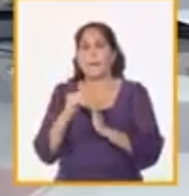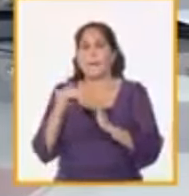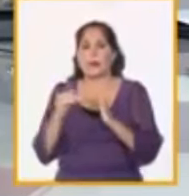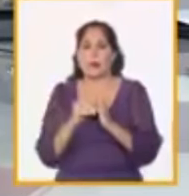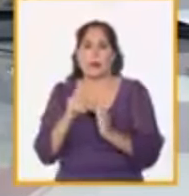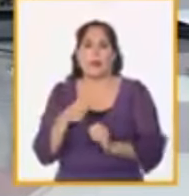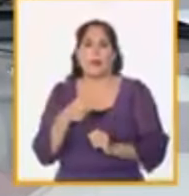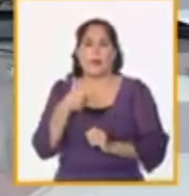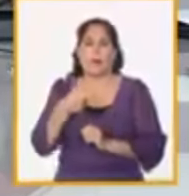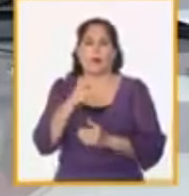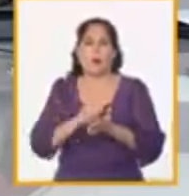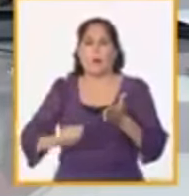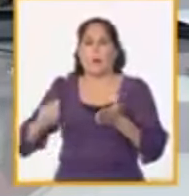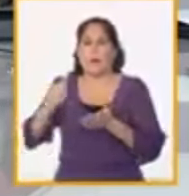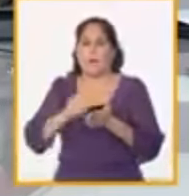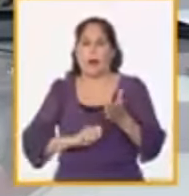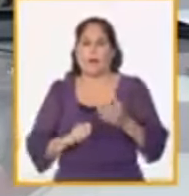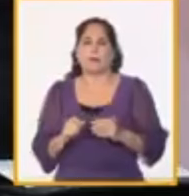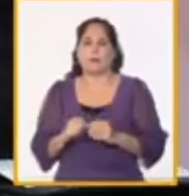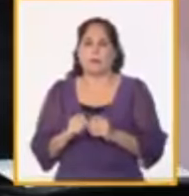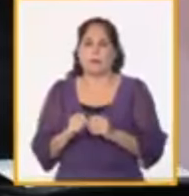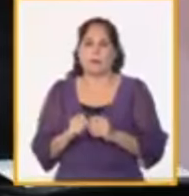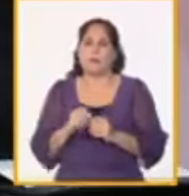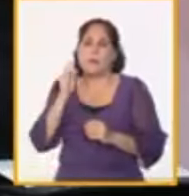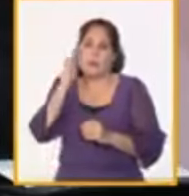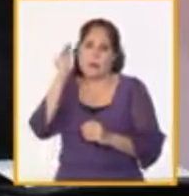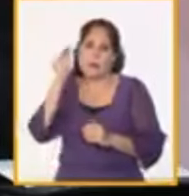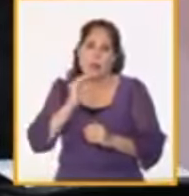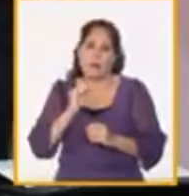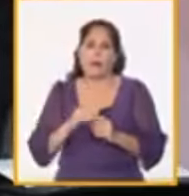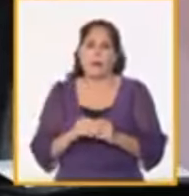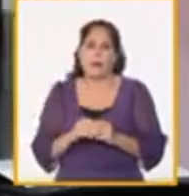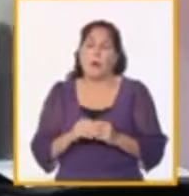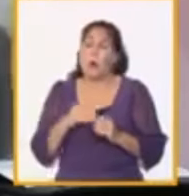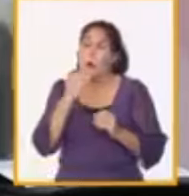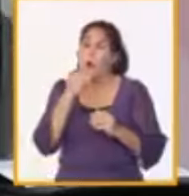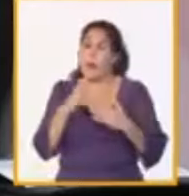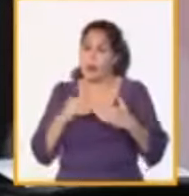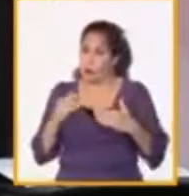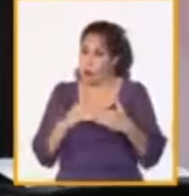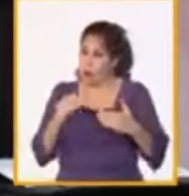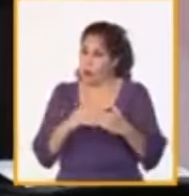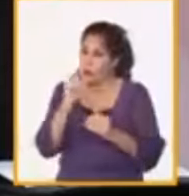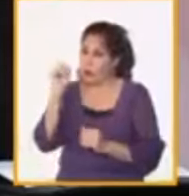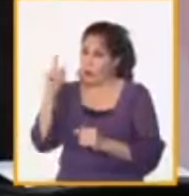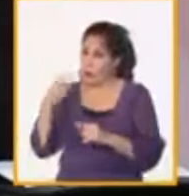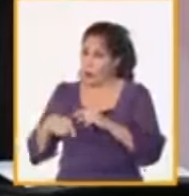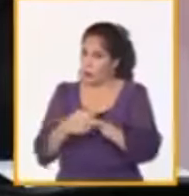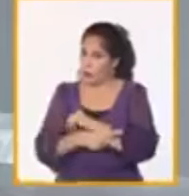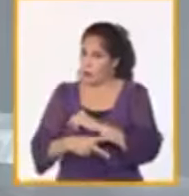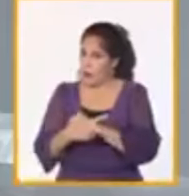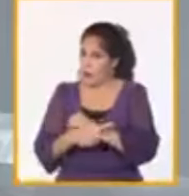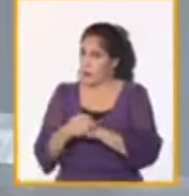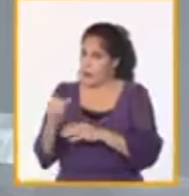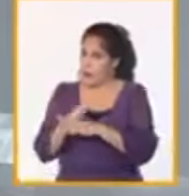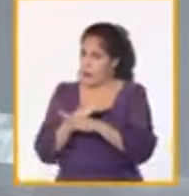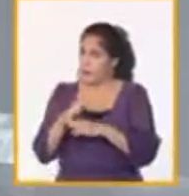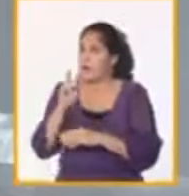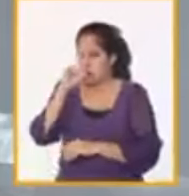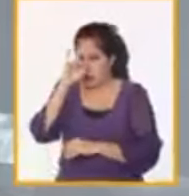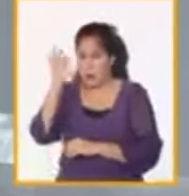plan de inversiones. De eso, una parte, además, significativa también tiene que ver con divisas para poder adquirir equipamiento, ¿no? Sí, hay un